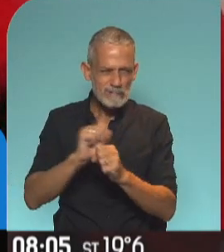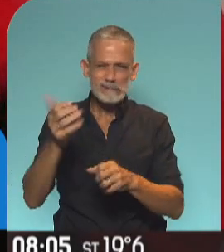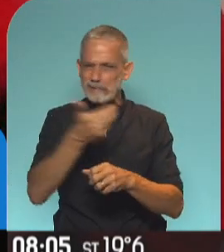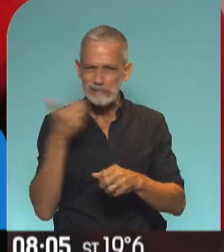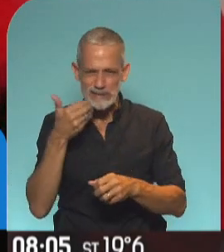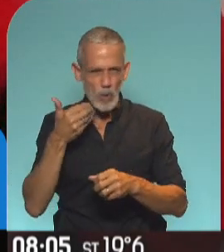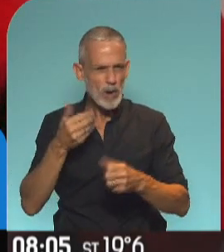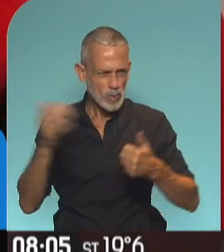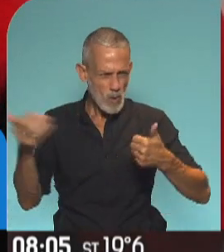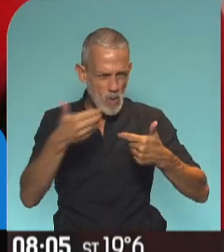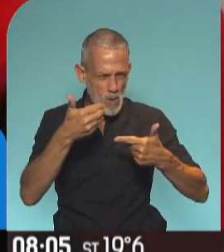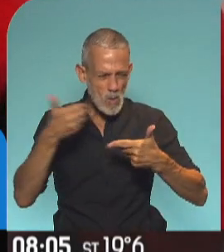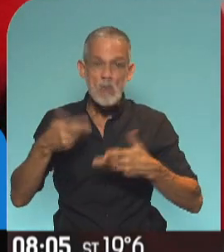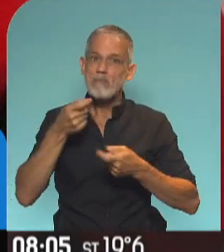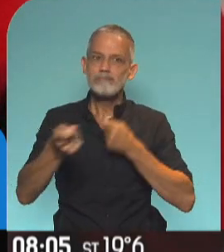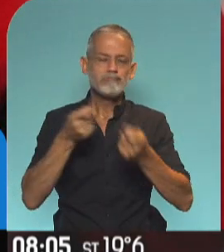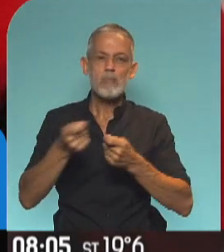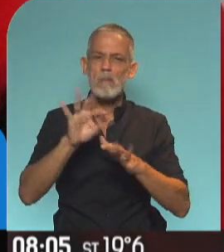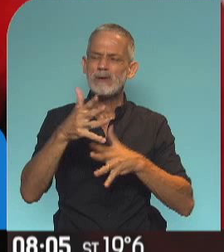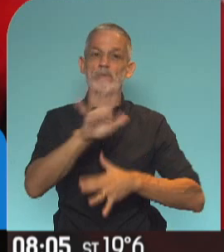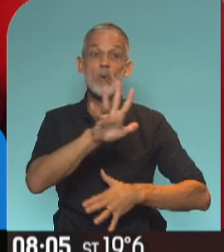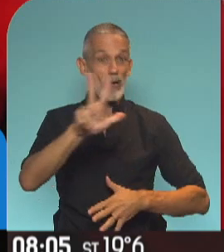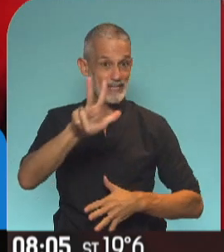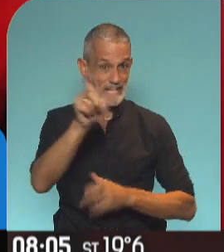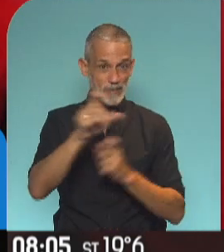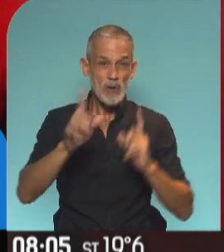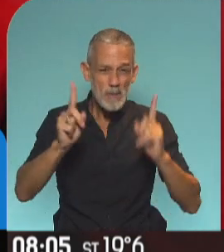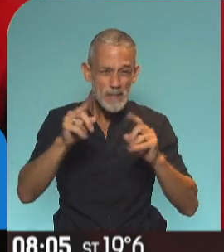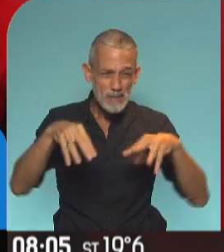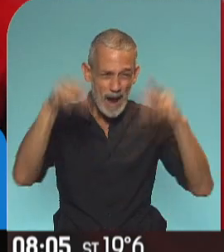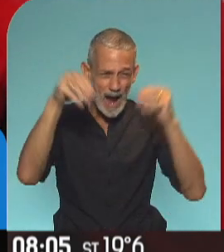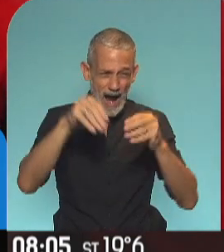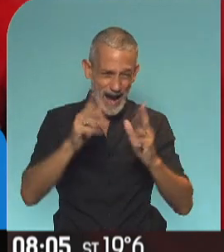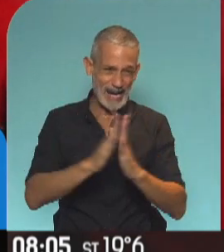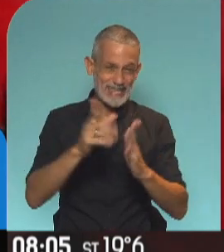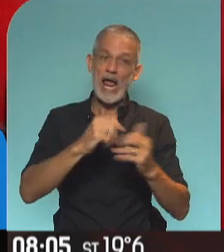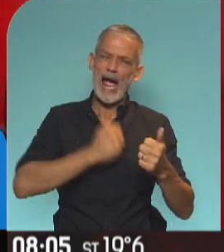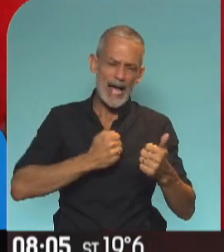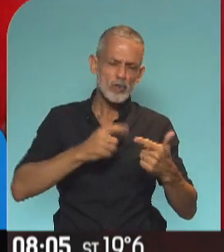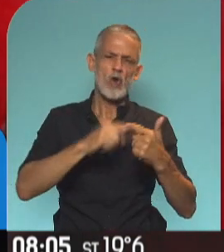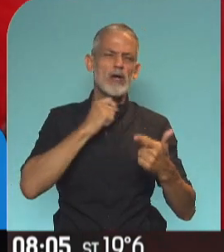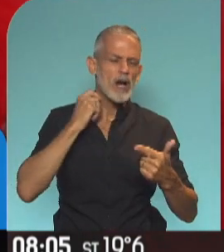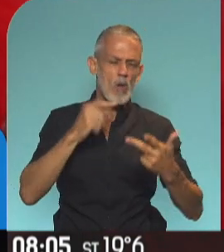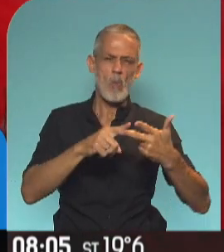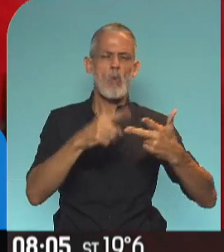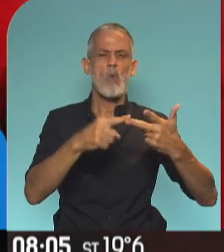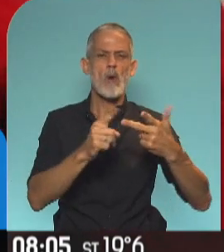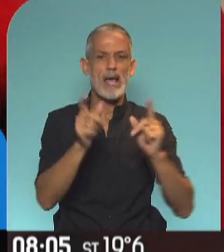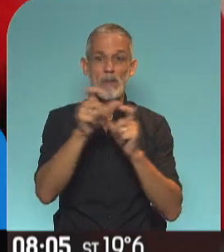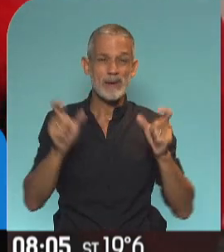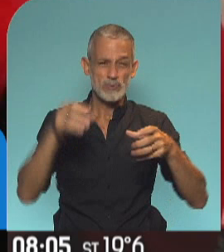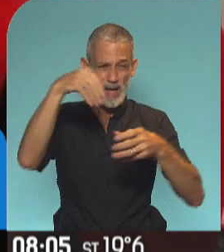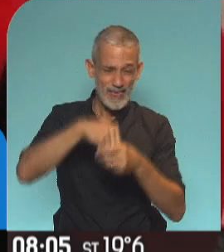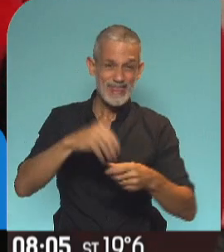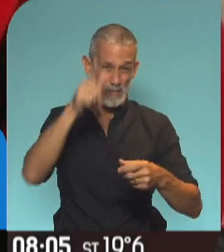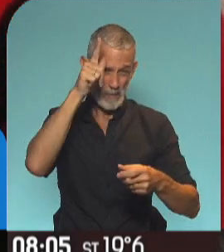secuestro masivo y asesinaron al menos a 53 personas, entre fieles católicos, sacerdotes y miembros de las